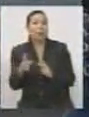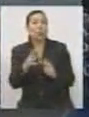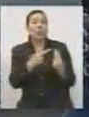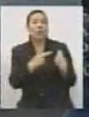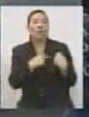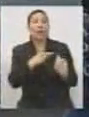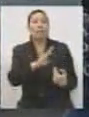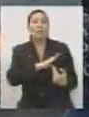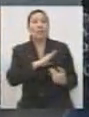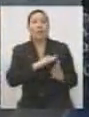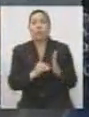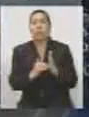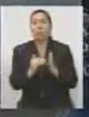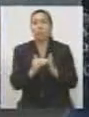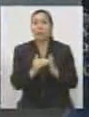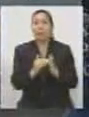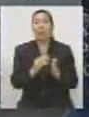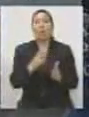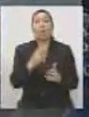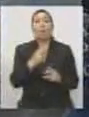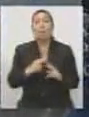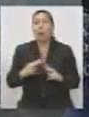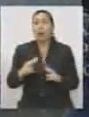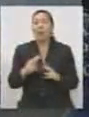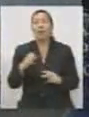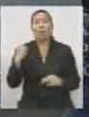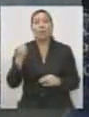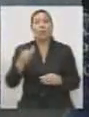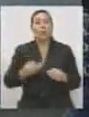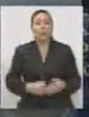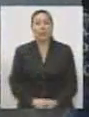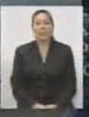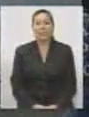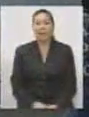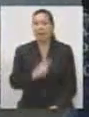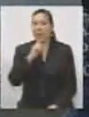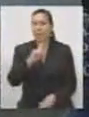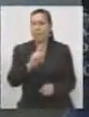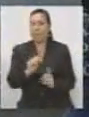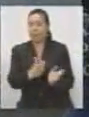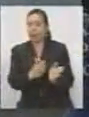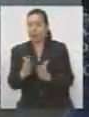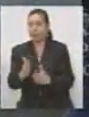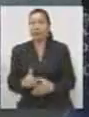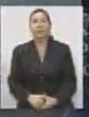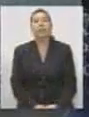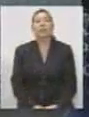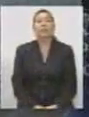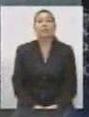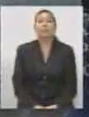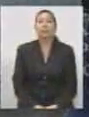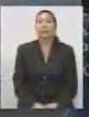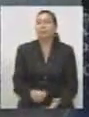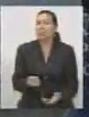cargos a los fiscales supremos y a los vocales supremos del Poder Judicial. Congresista, una pregunta, si me permite. ¿No